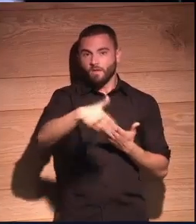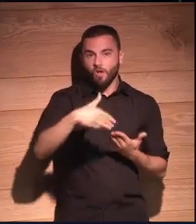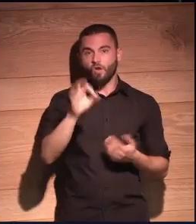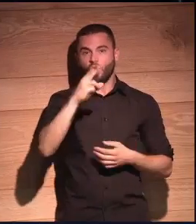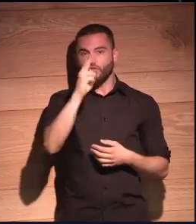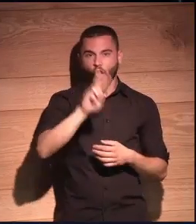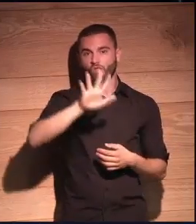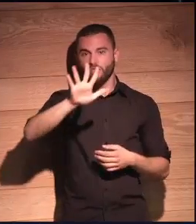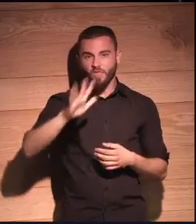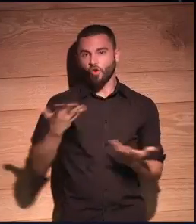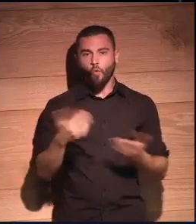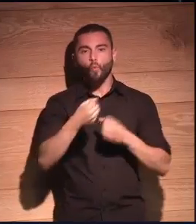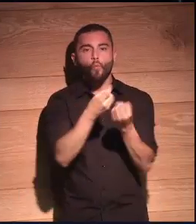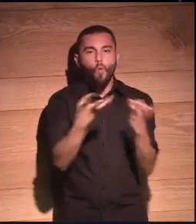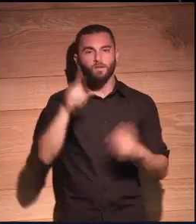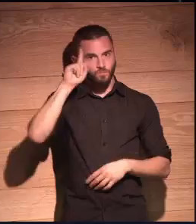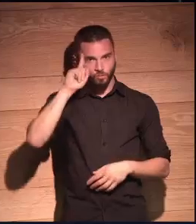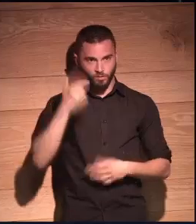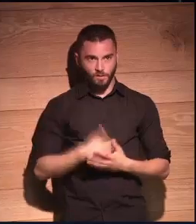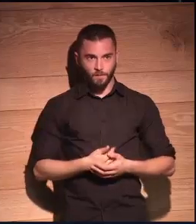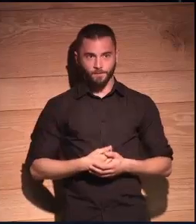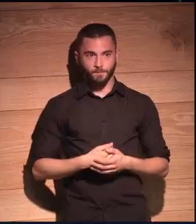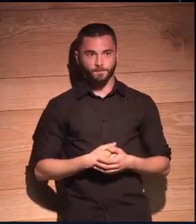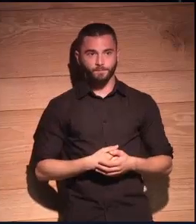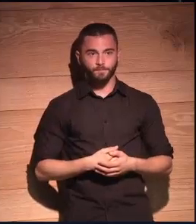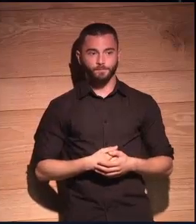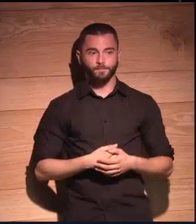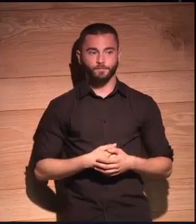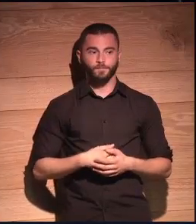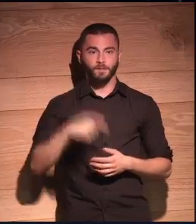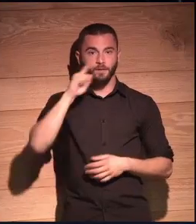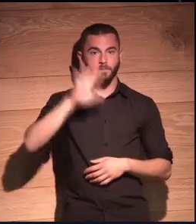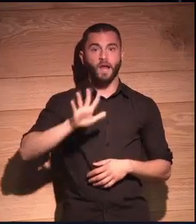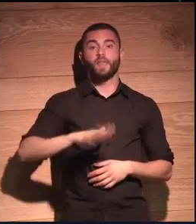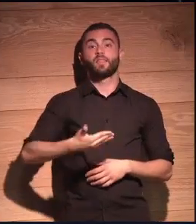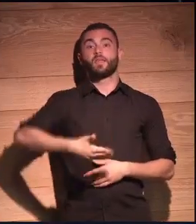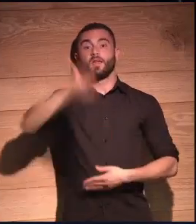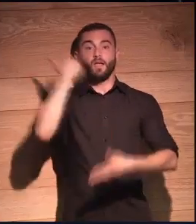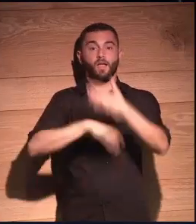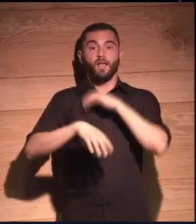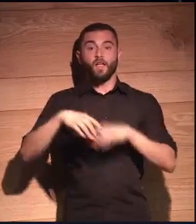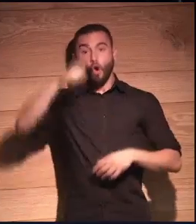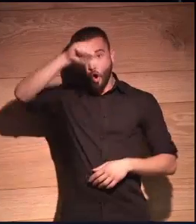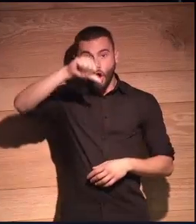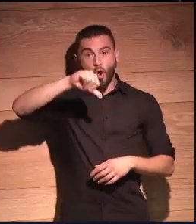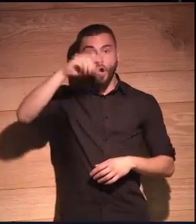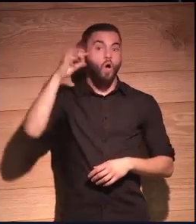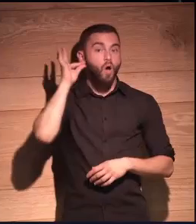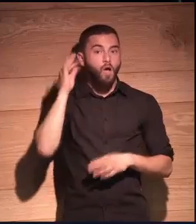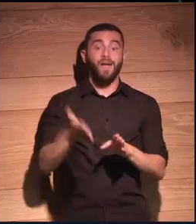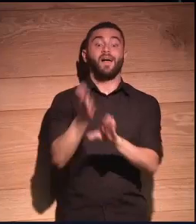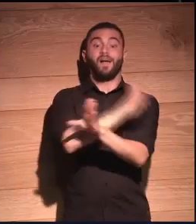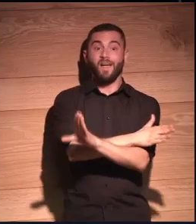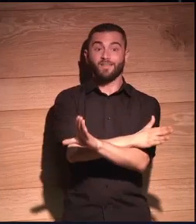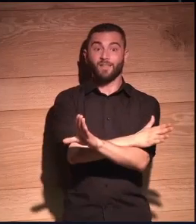que, bueno, que hay más homos de los que parecía, pero en cualquier caso llevamos unos pocos millones